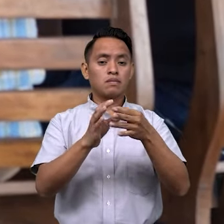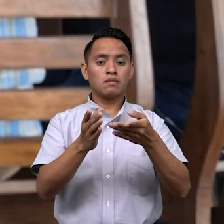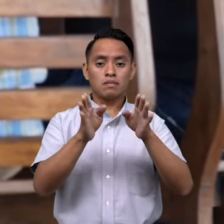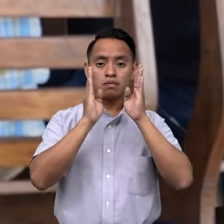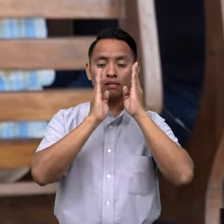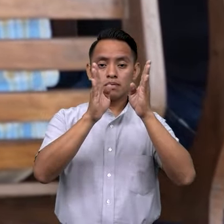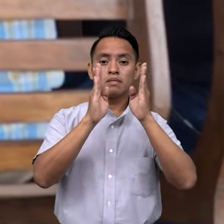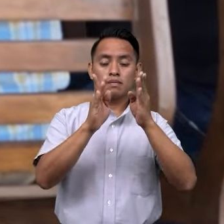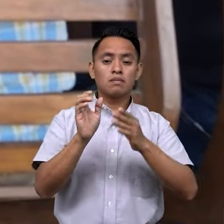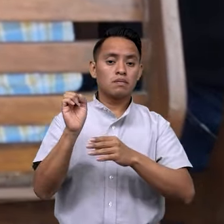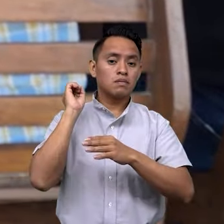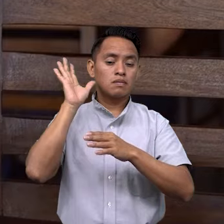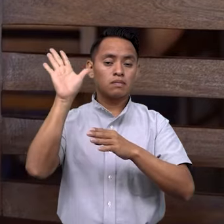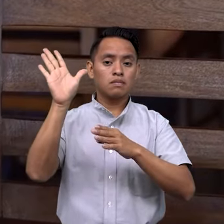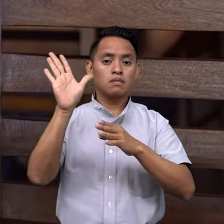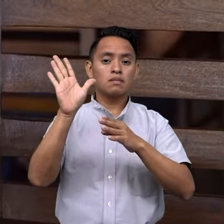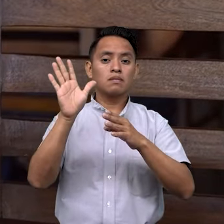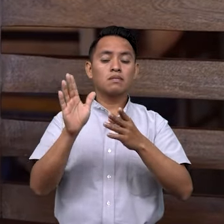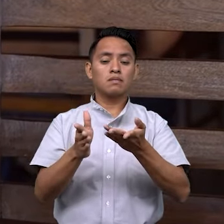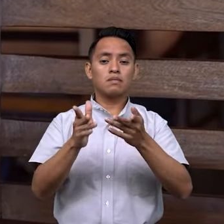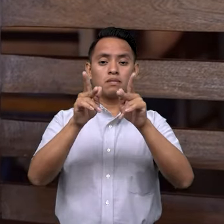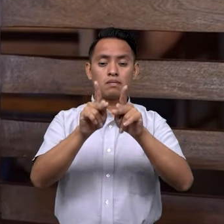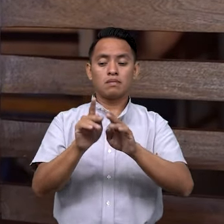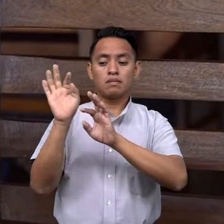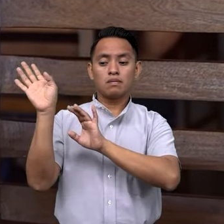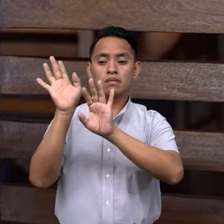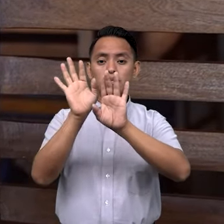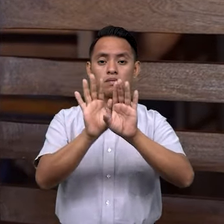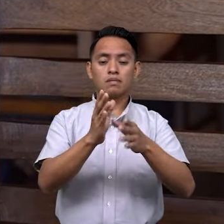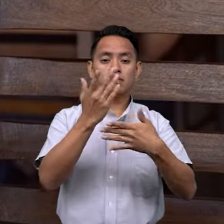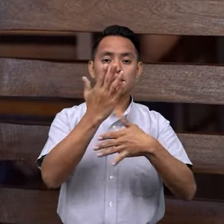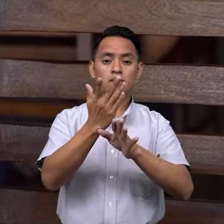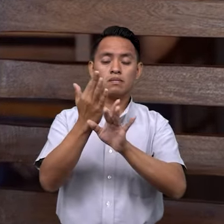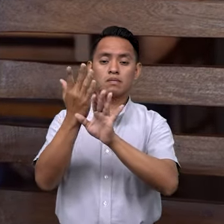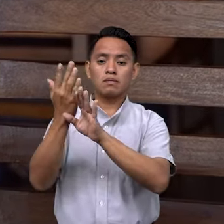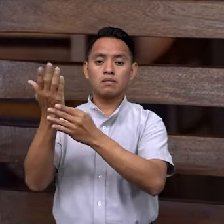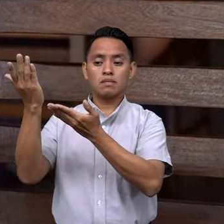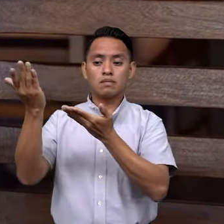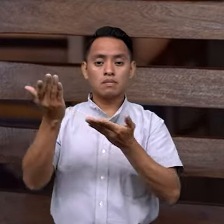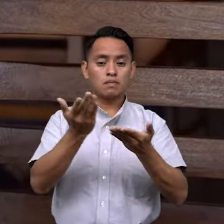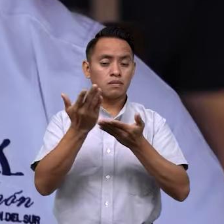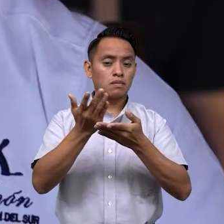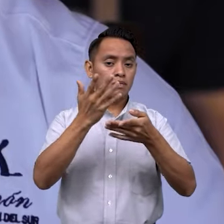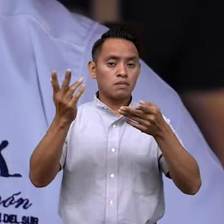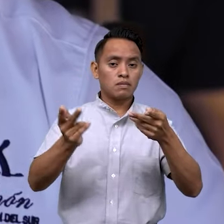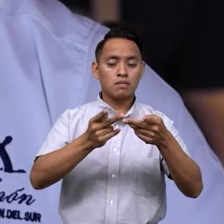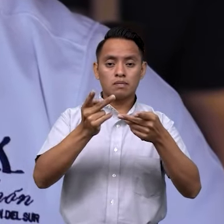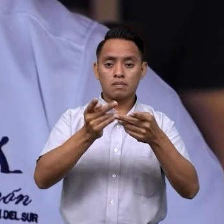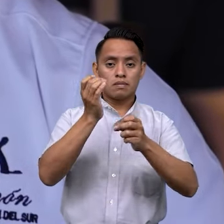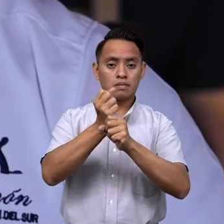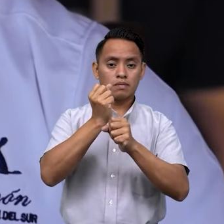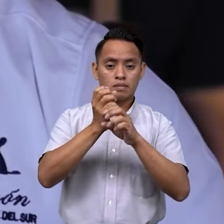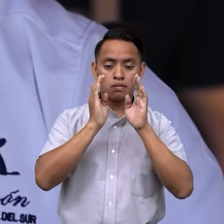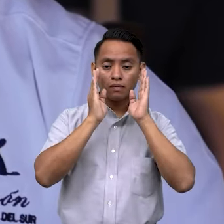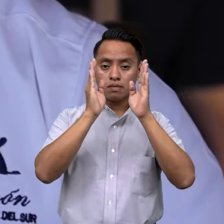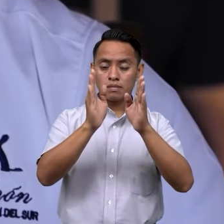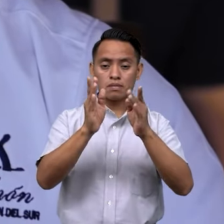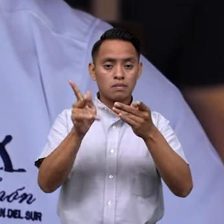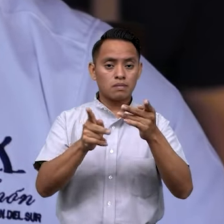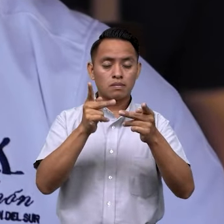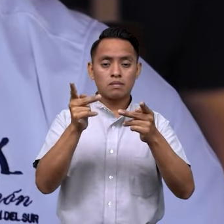turistas nacionales y extranjeros que nos visitan aquí en San Juan del Sur, para recibirles con la mejor calidad del servicio, atención al